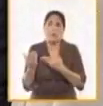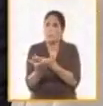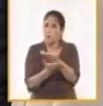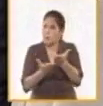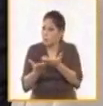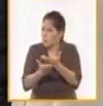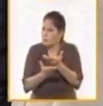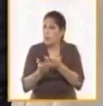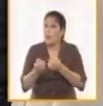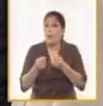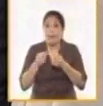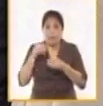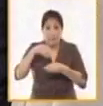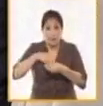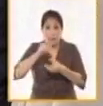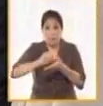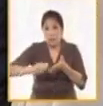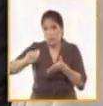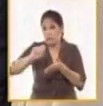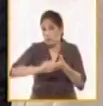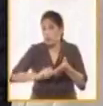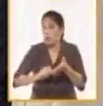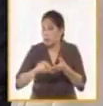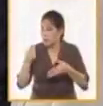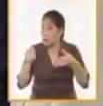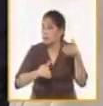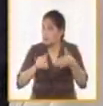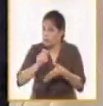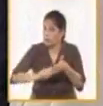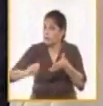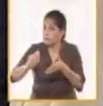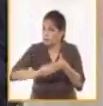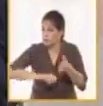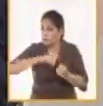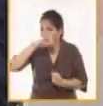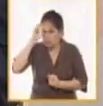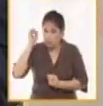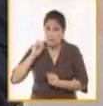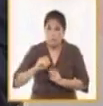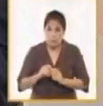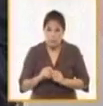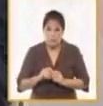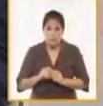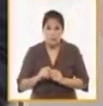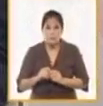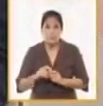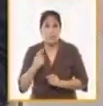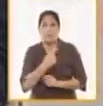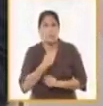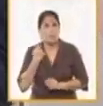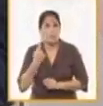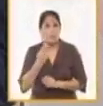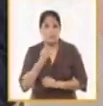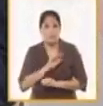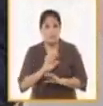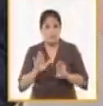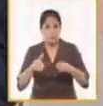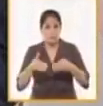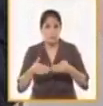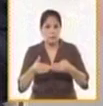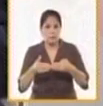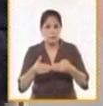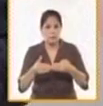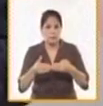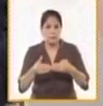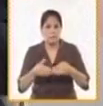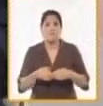muy interesante y dice mucho del sistema que han ido construyendo. Así es, y nosotros podemos concluir, bueno, que con esa jornada de ayer